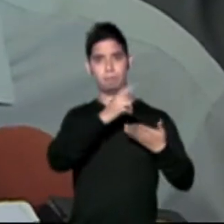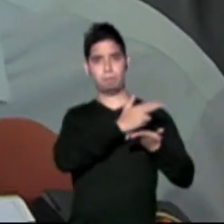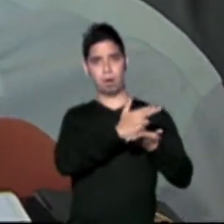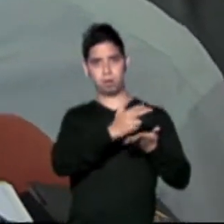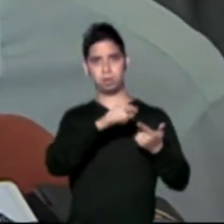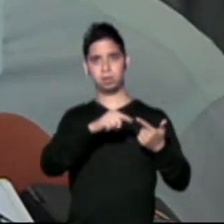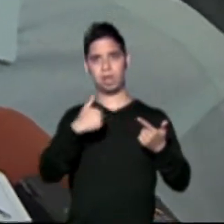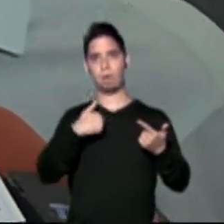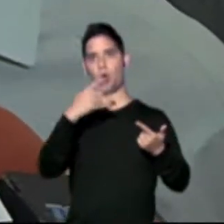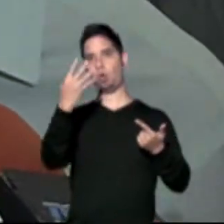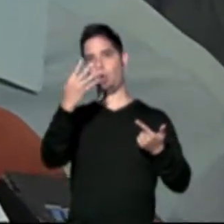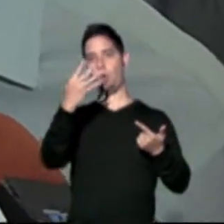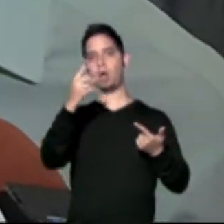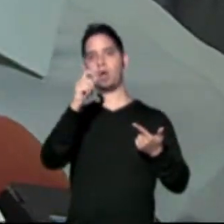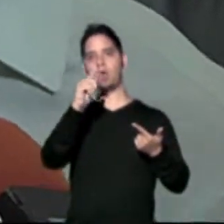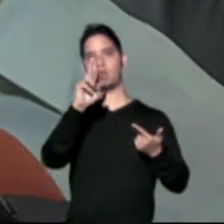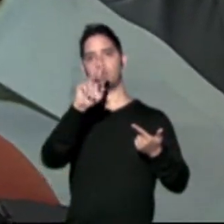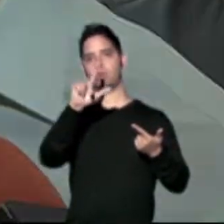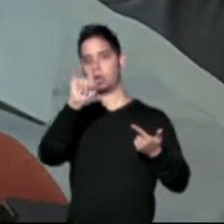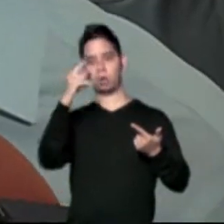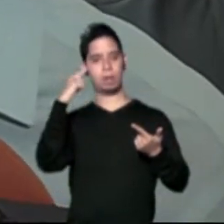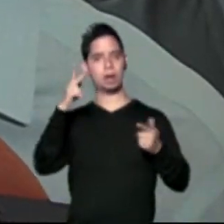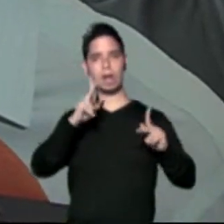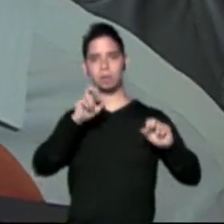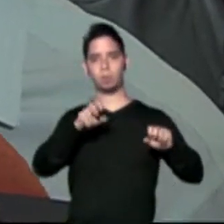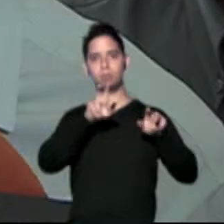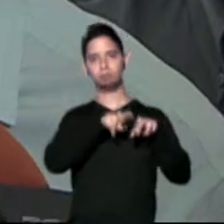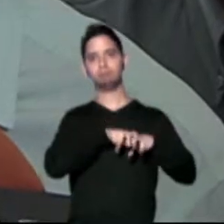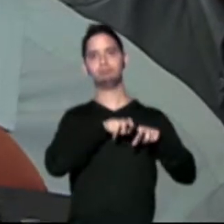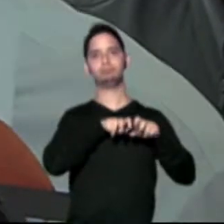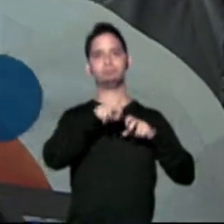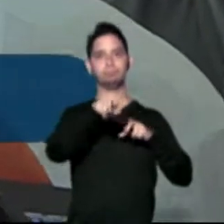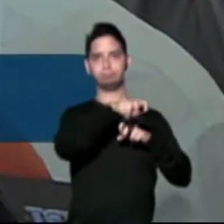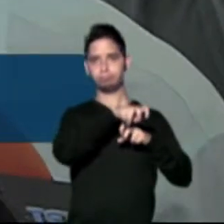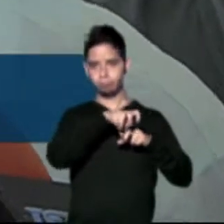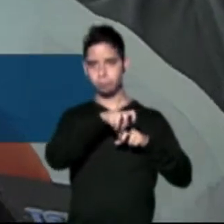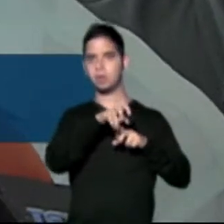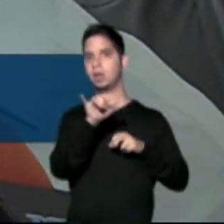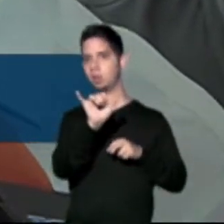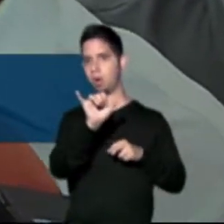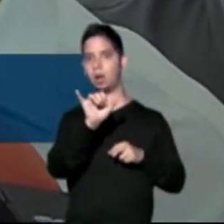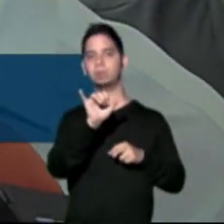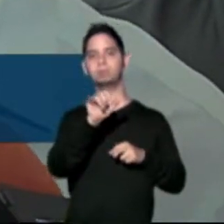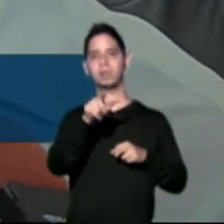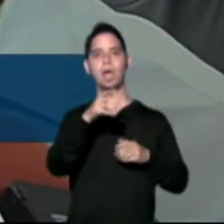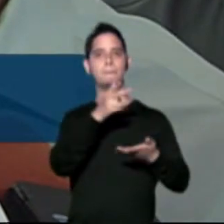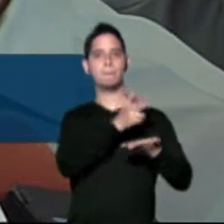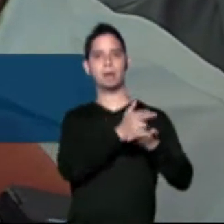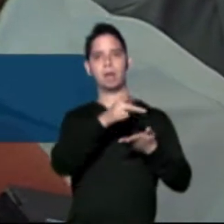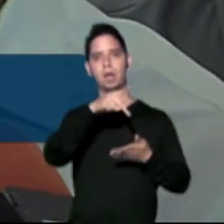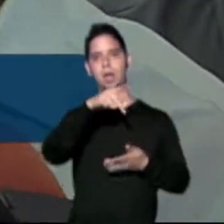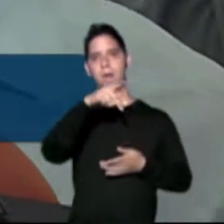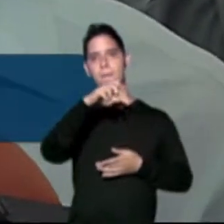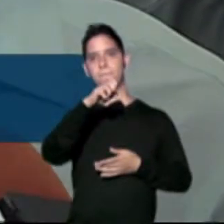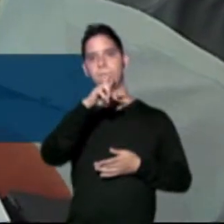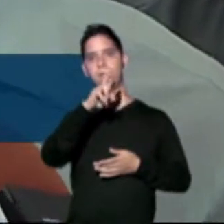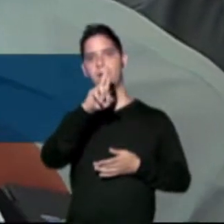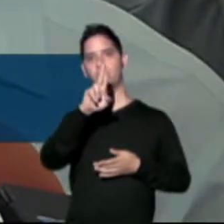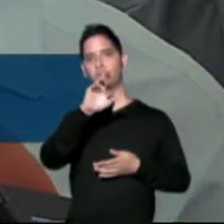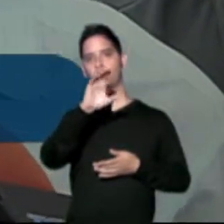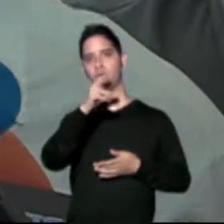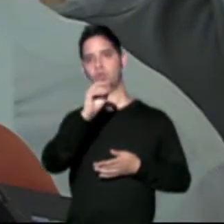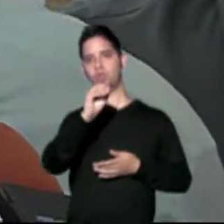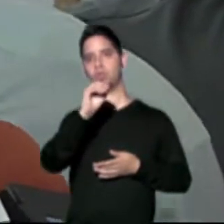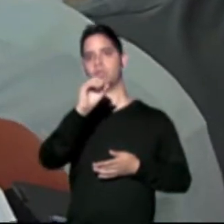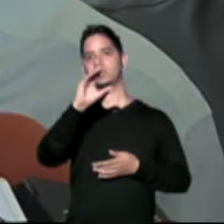4 trolis para dar el machineo desde el parking del Perucho Cepeda hasta aquí, hasta el terminal de lancha, y vuelve a vivir,